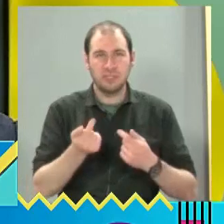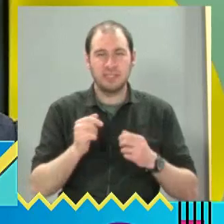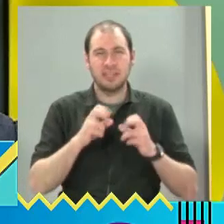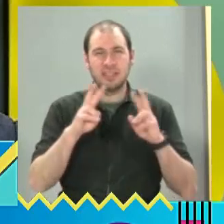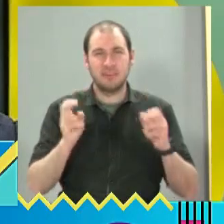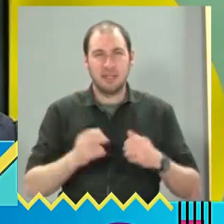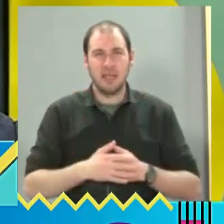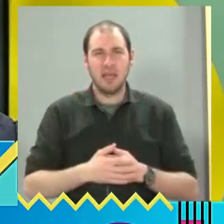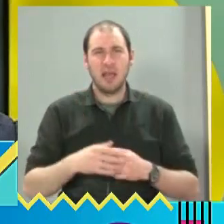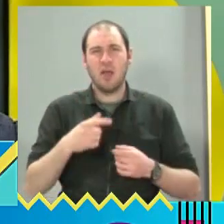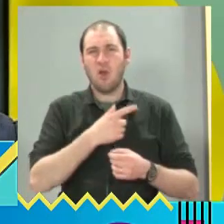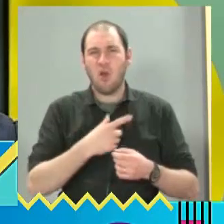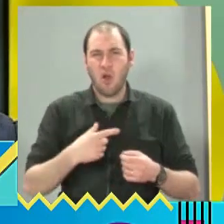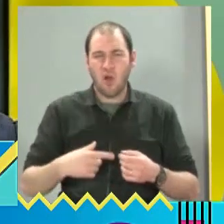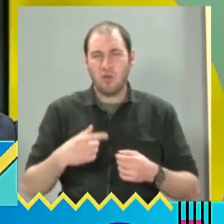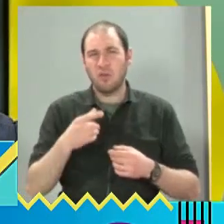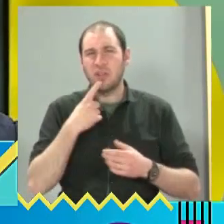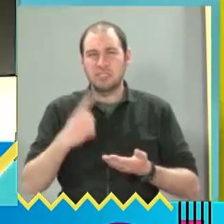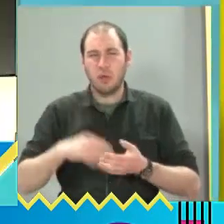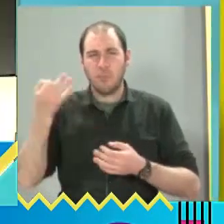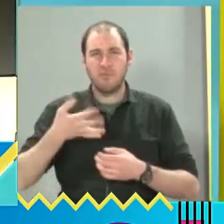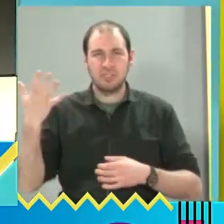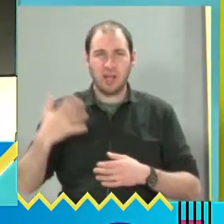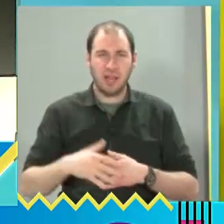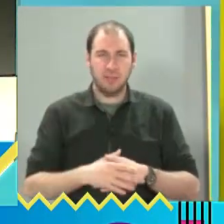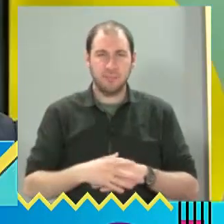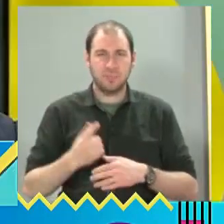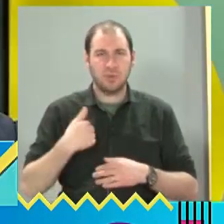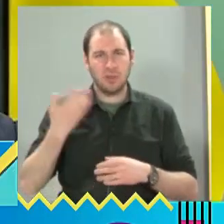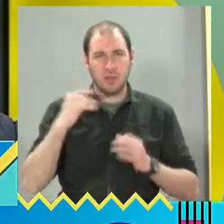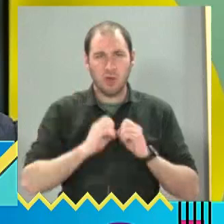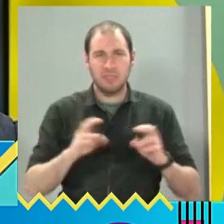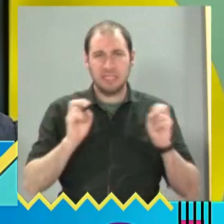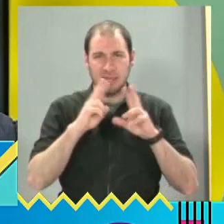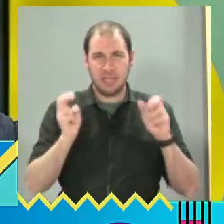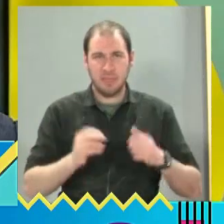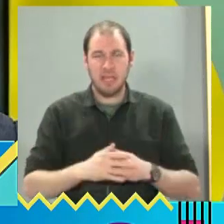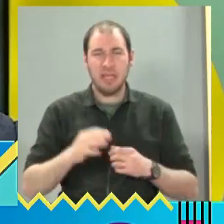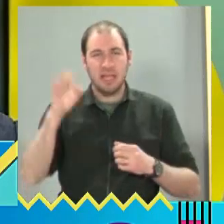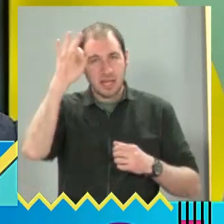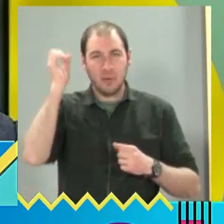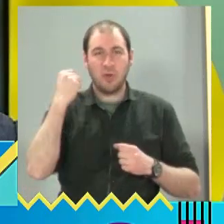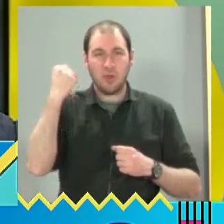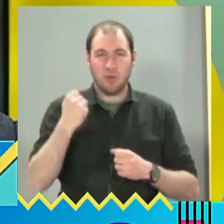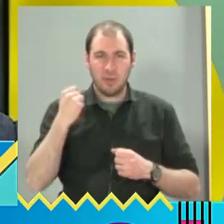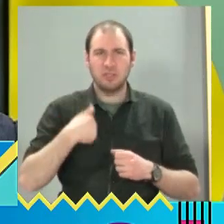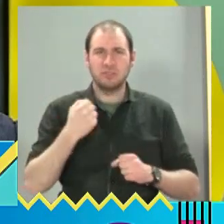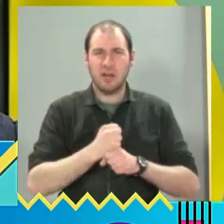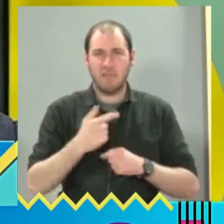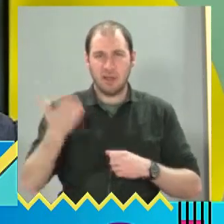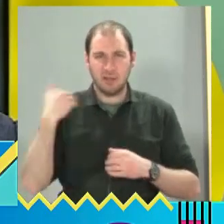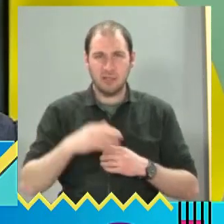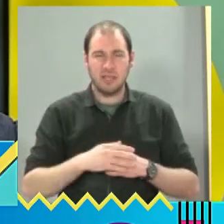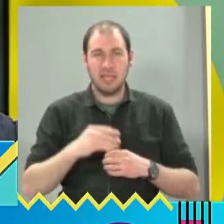nivel ejecutivos, tomadores de decisiones profesionales. Yo cuando empecé con estos temas de neuroeconomía, trabajaba